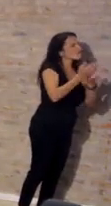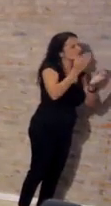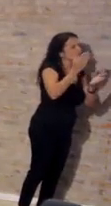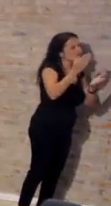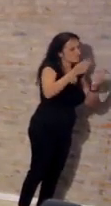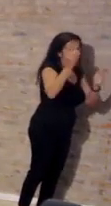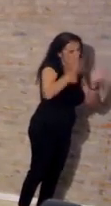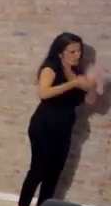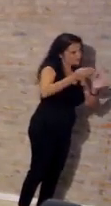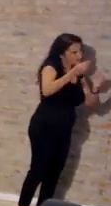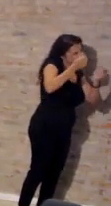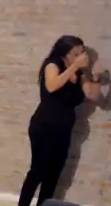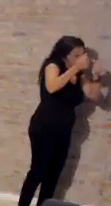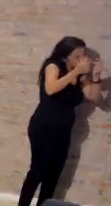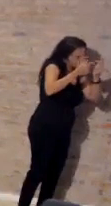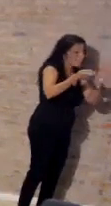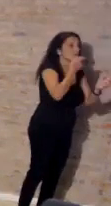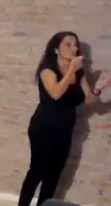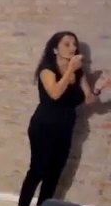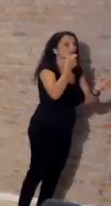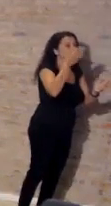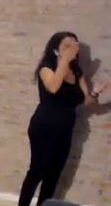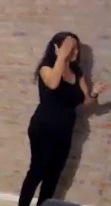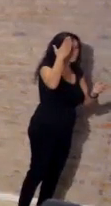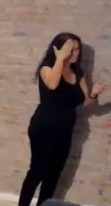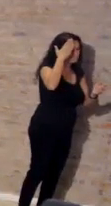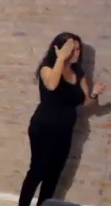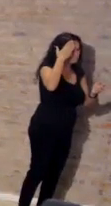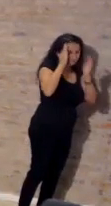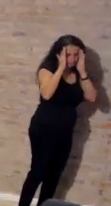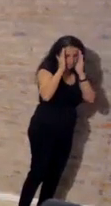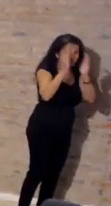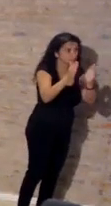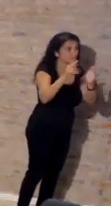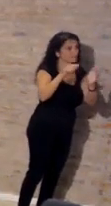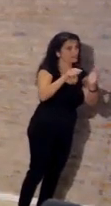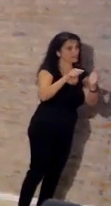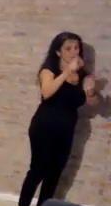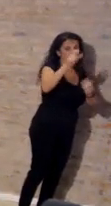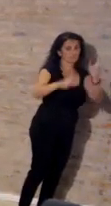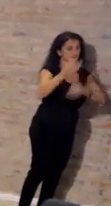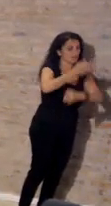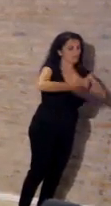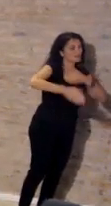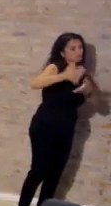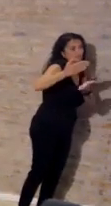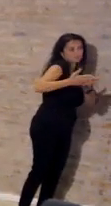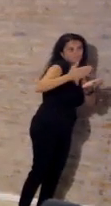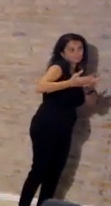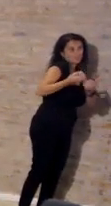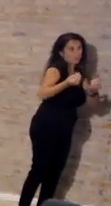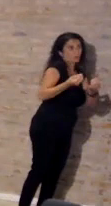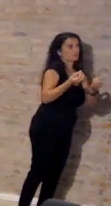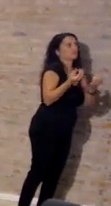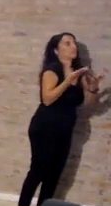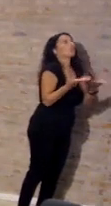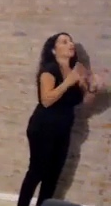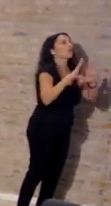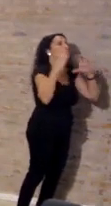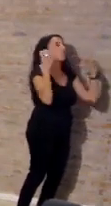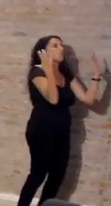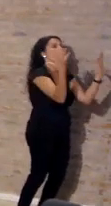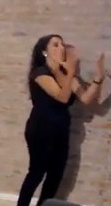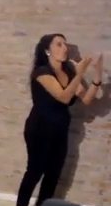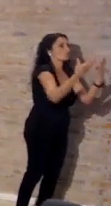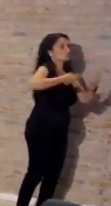capacitismo el cual deja el descubierto la discriminación y la violencia que atraviesan las personas con discapacidad por vivir en un mundo